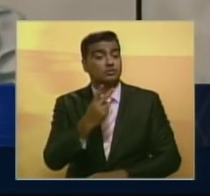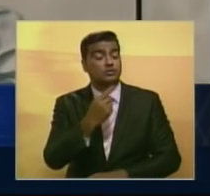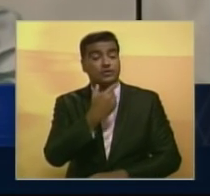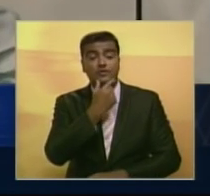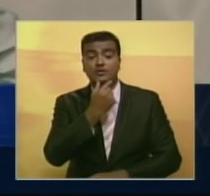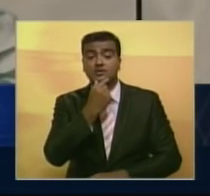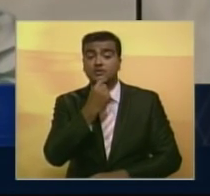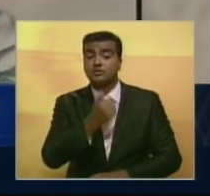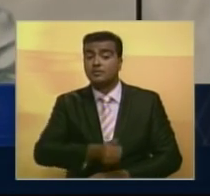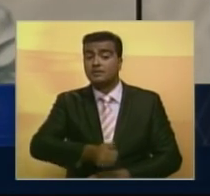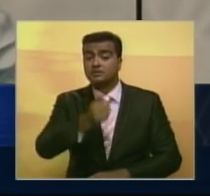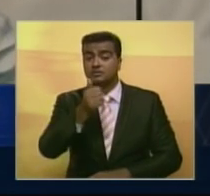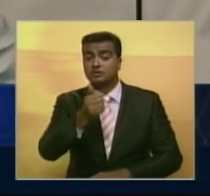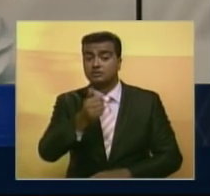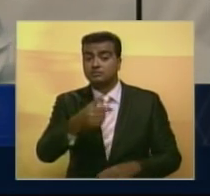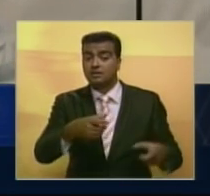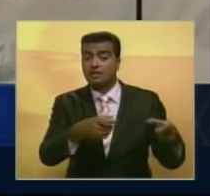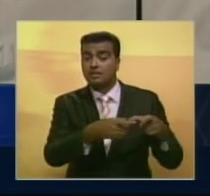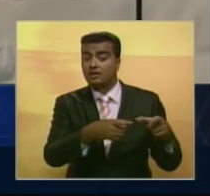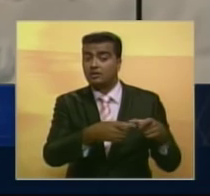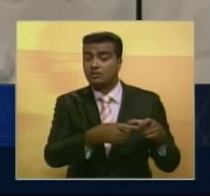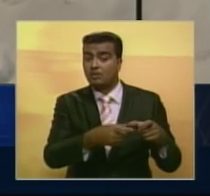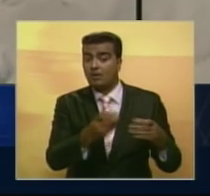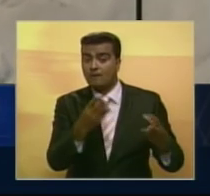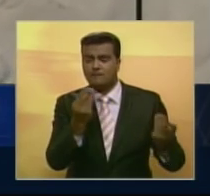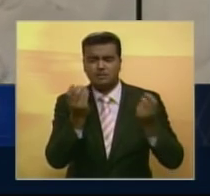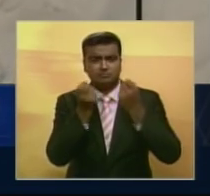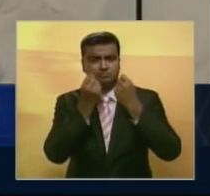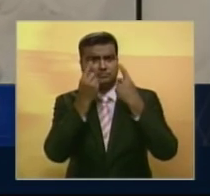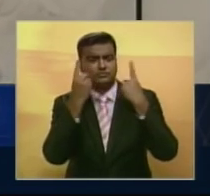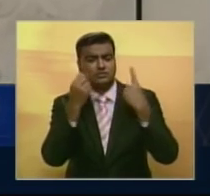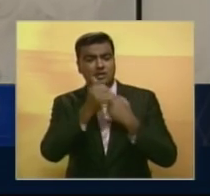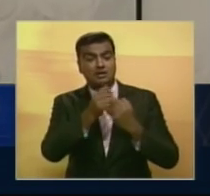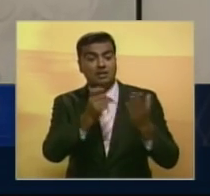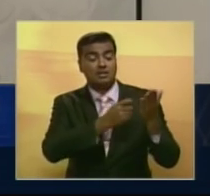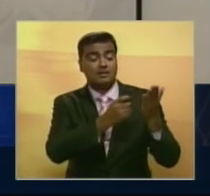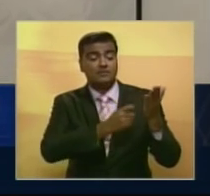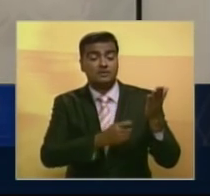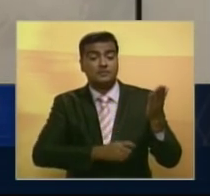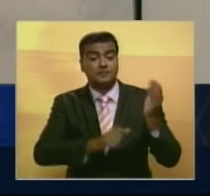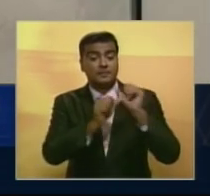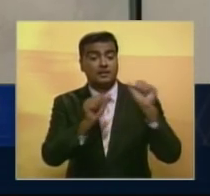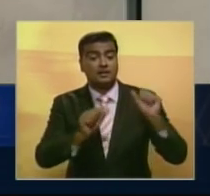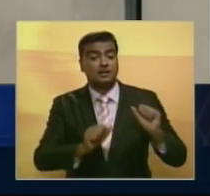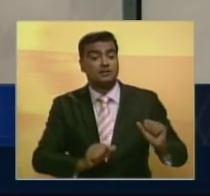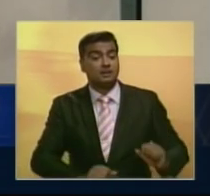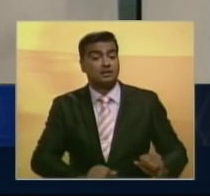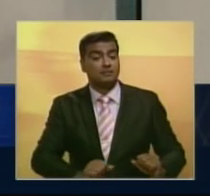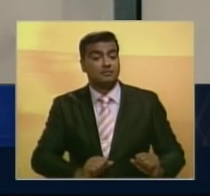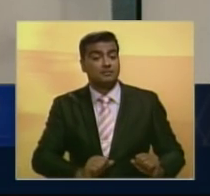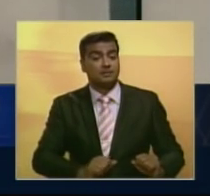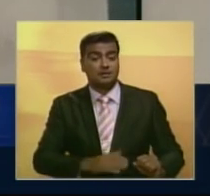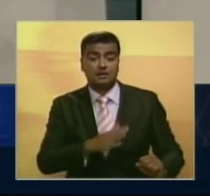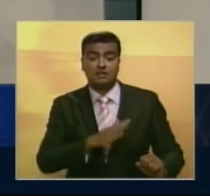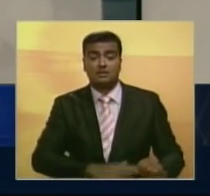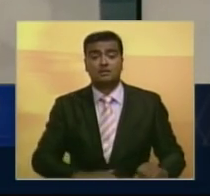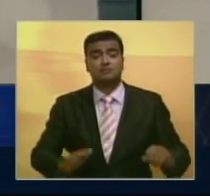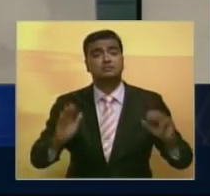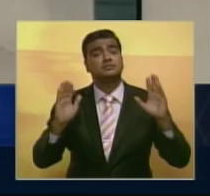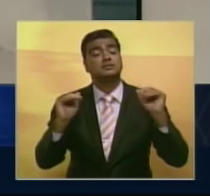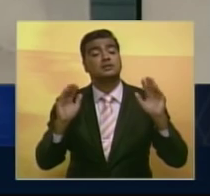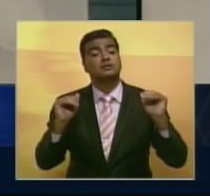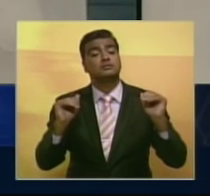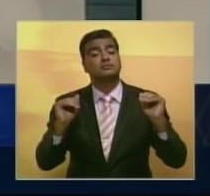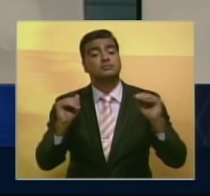su más reciente disco. Muy en su línea de sorprender en cada verso, el artista inglés parecía estar despidiéndose con